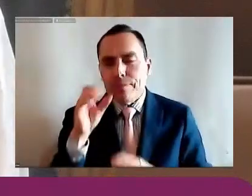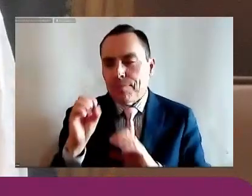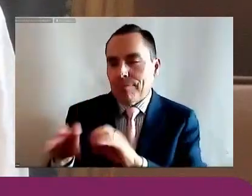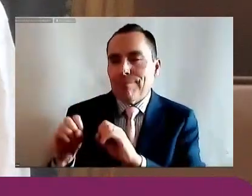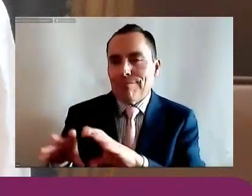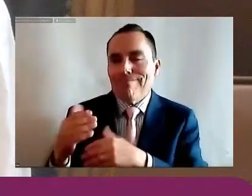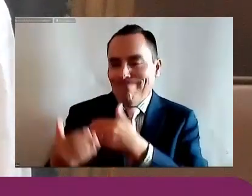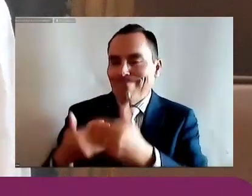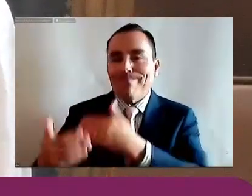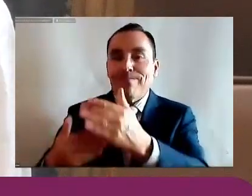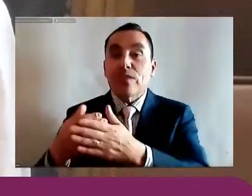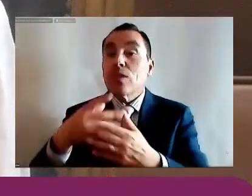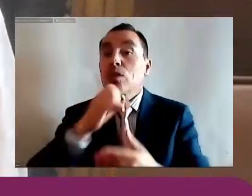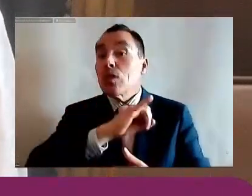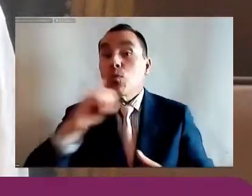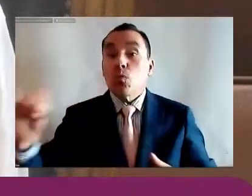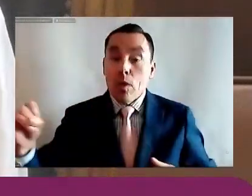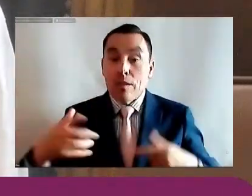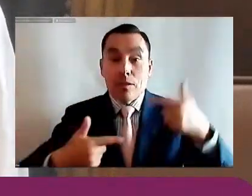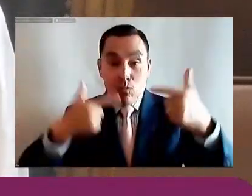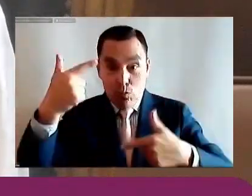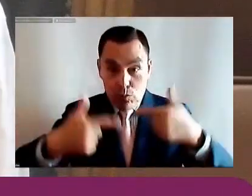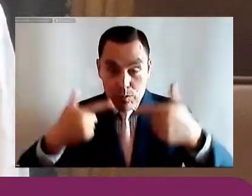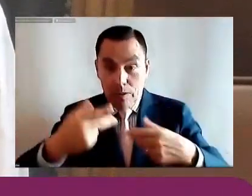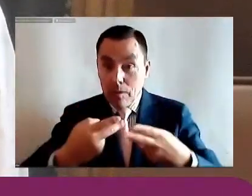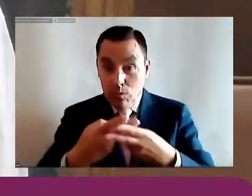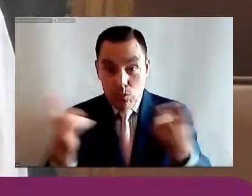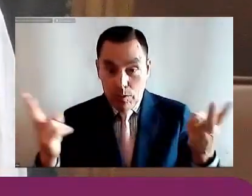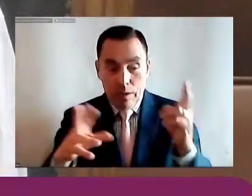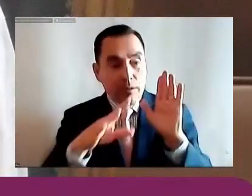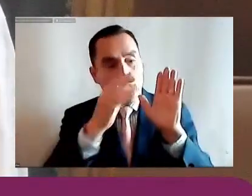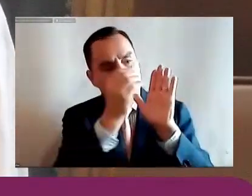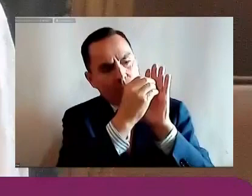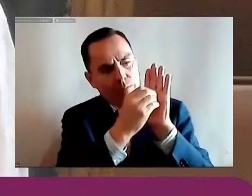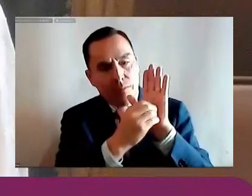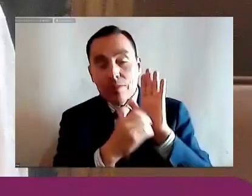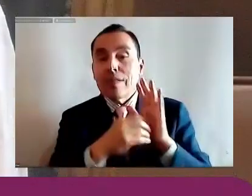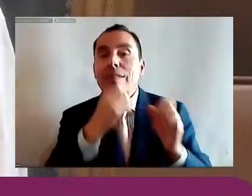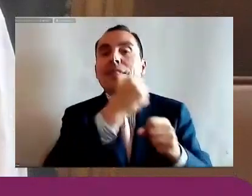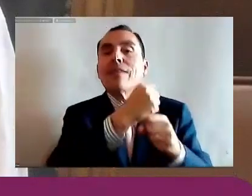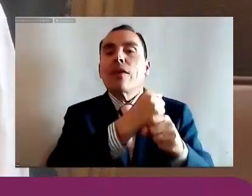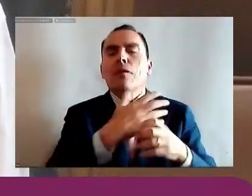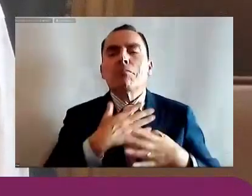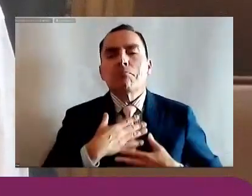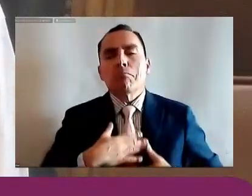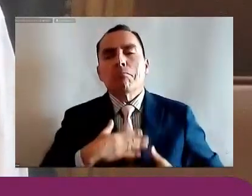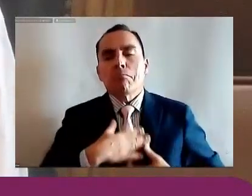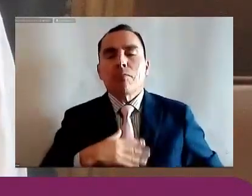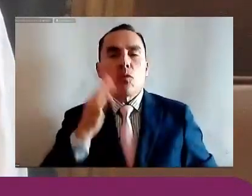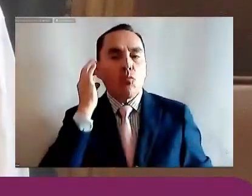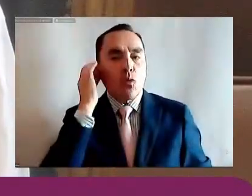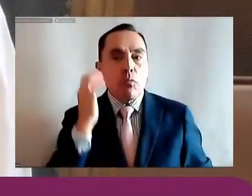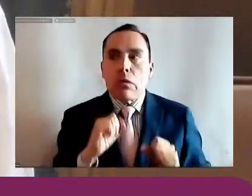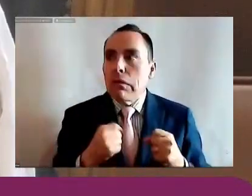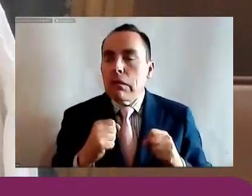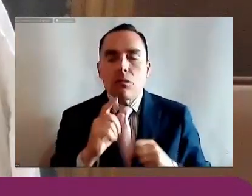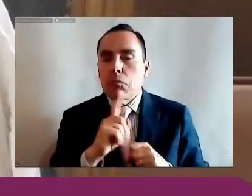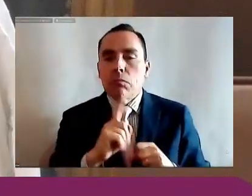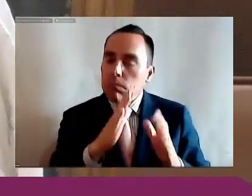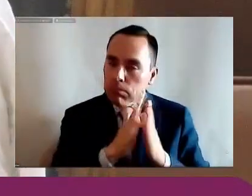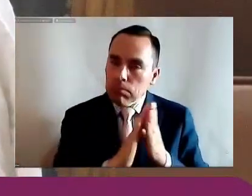políticas públicas que a las mujeres les permita trabajar tranquilas. Eso creo que es indispensable avanzar también en